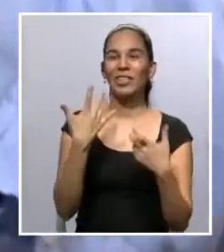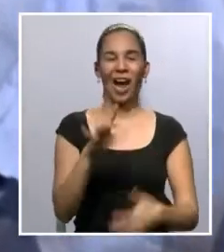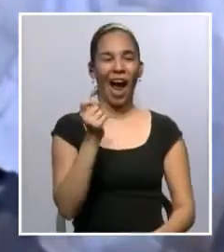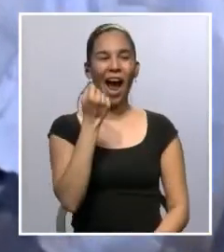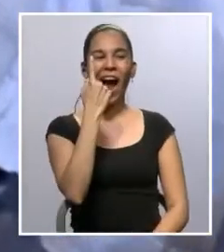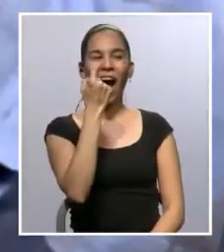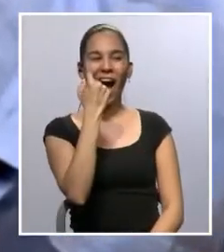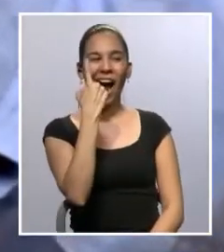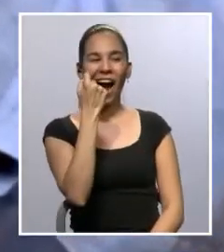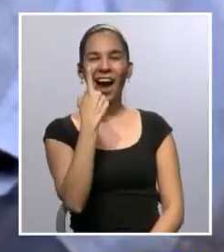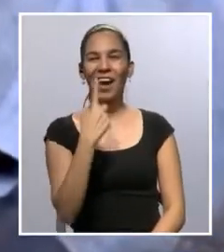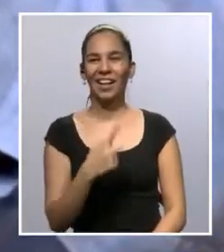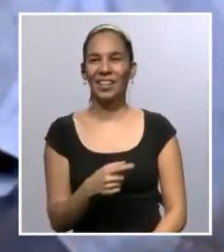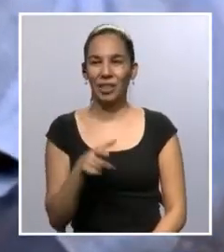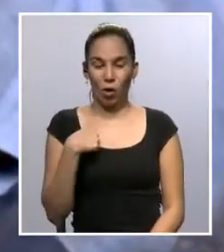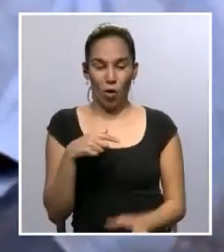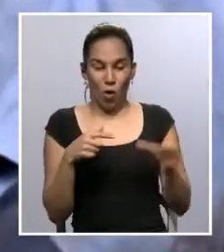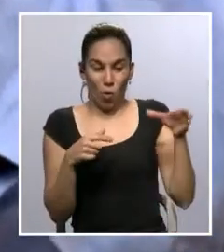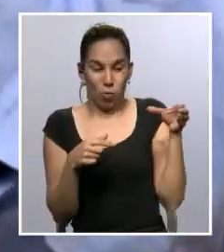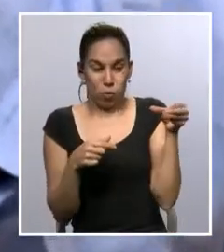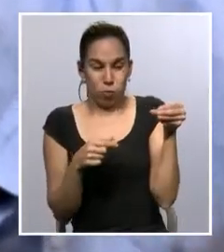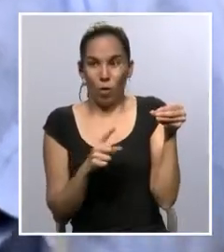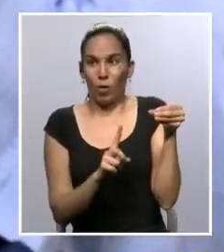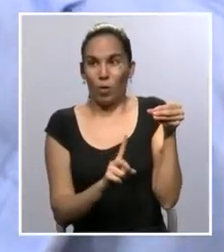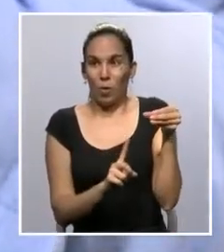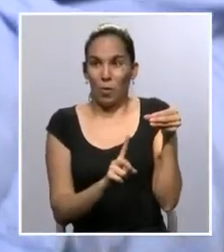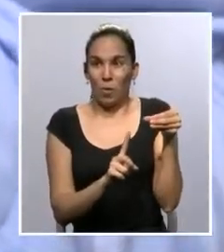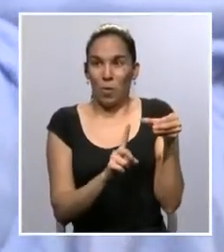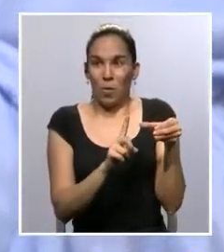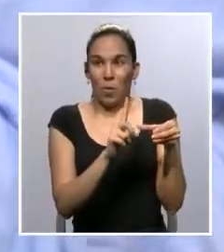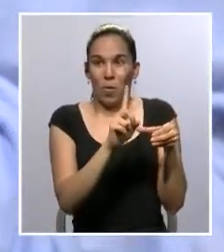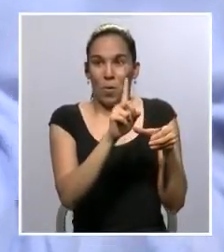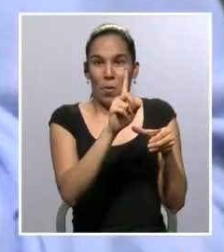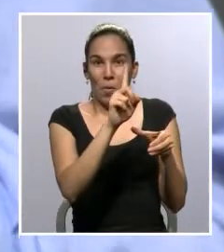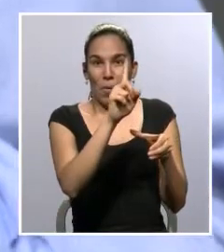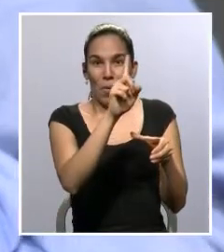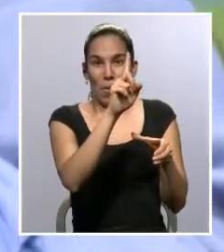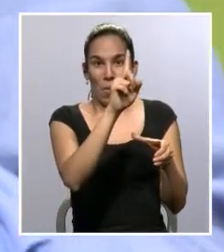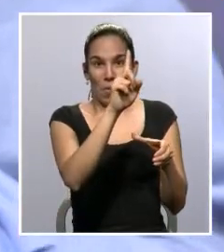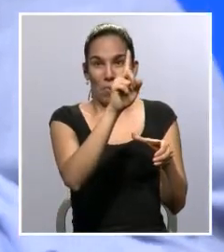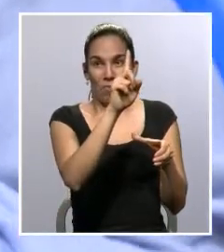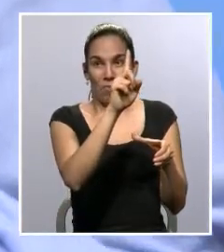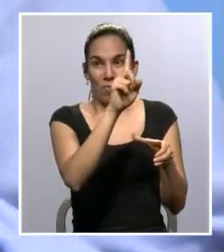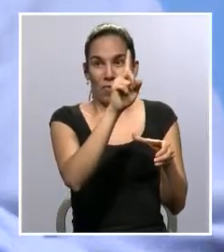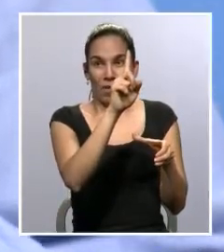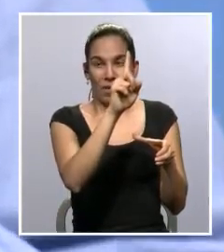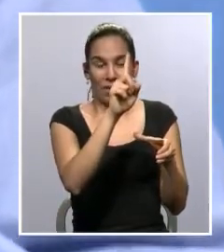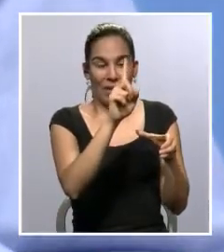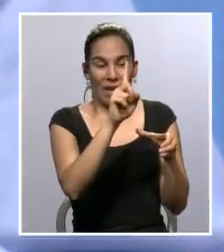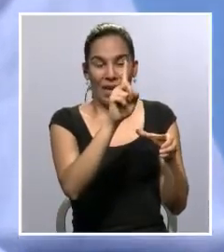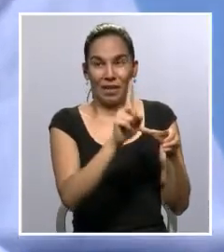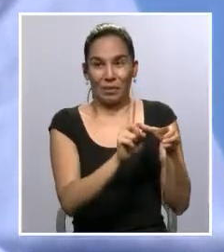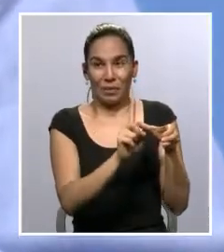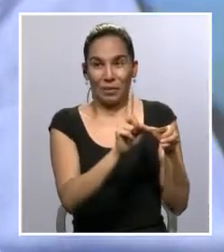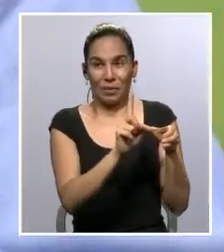es el ahí estripé, ahí va para arriba, atrás, ya solté, ahí va para arriba, ahí lo dejamos, espérense,